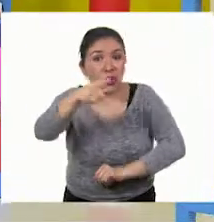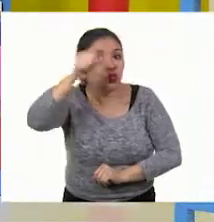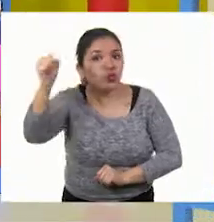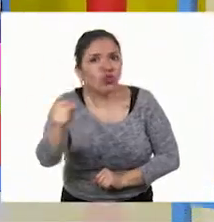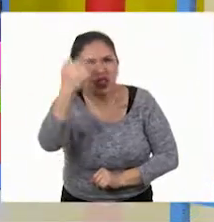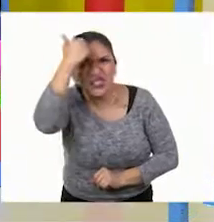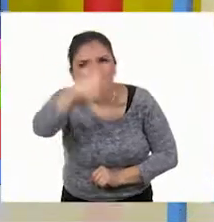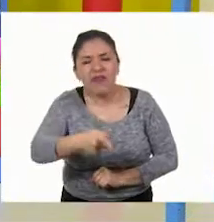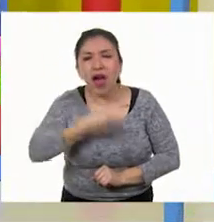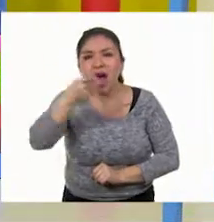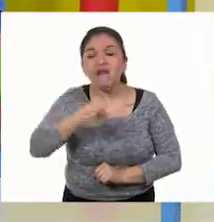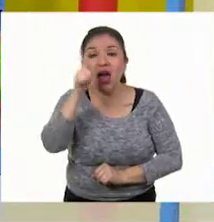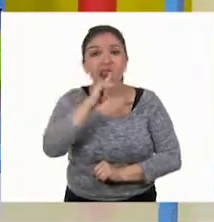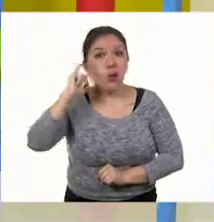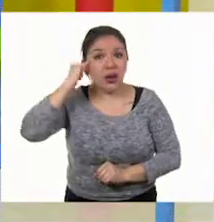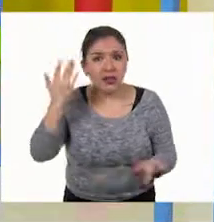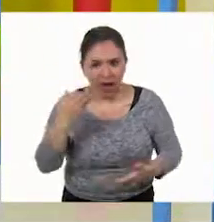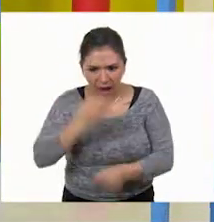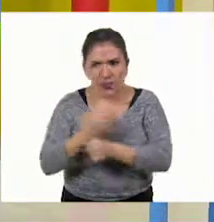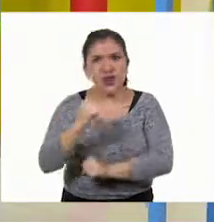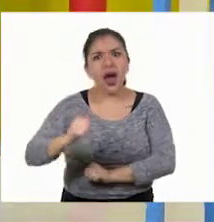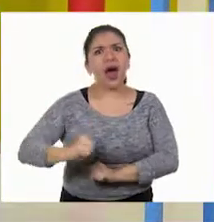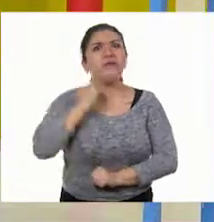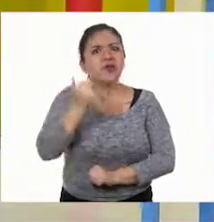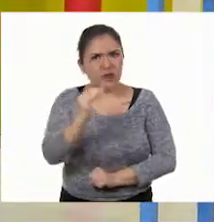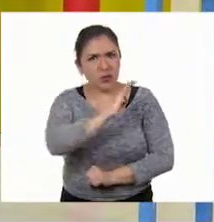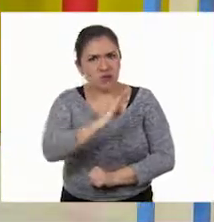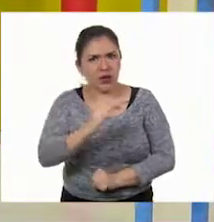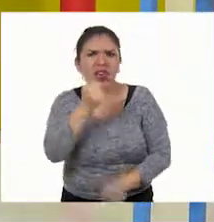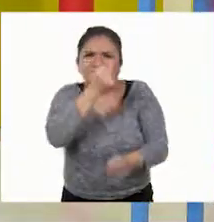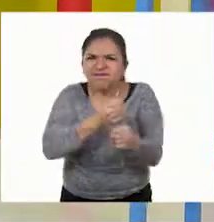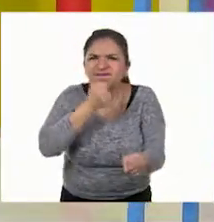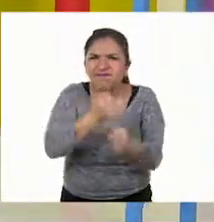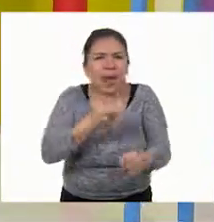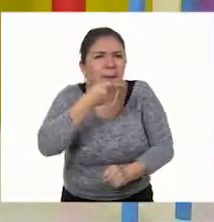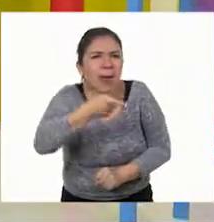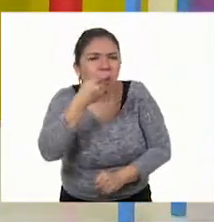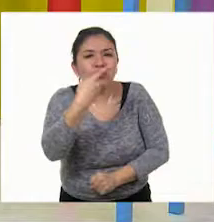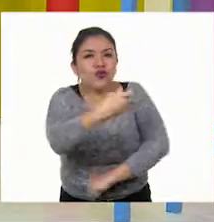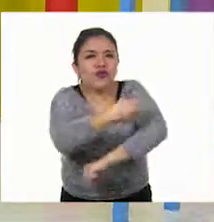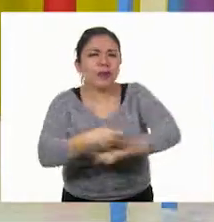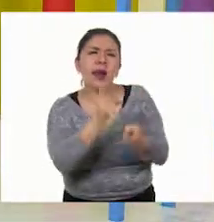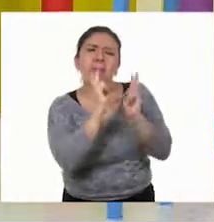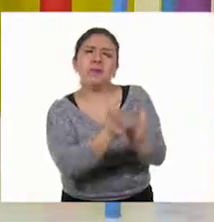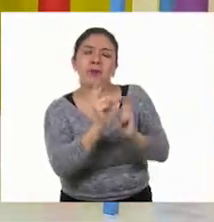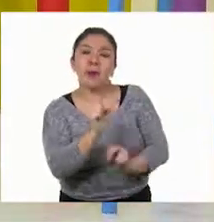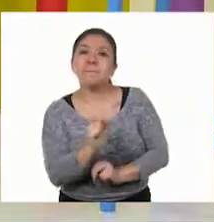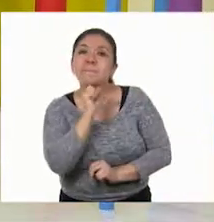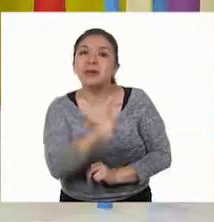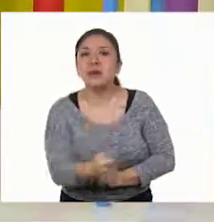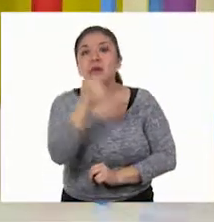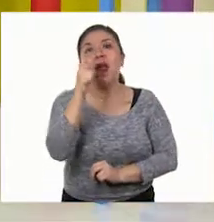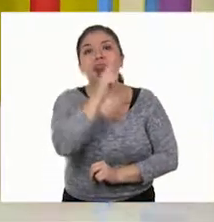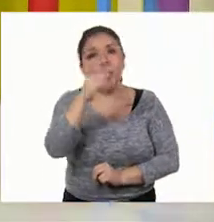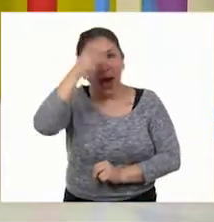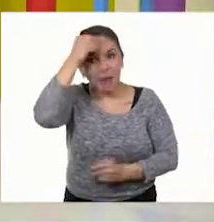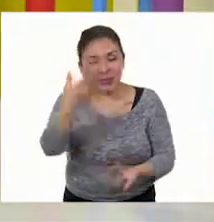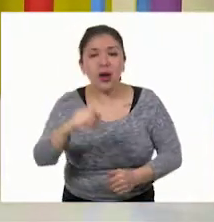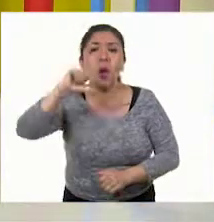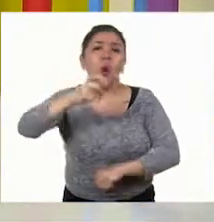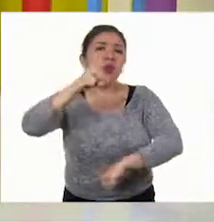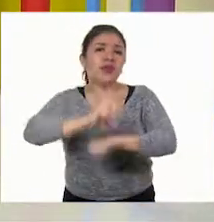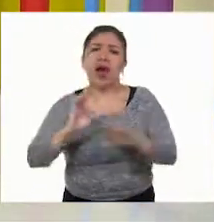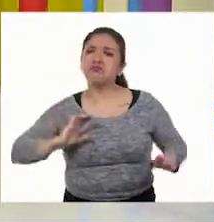la fortuna de hablar una lengua indígena, aprovecha también este momento para practicarla y platica con tu familia en tu lengua materna. Por